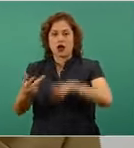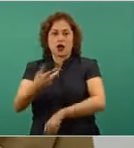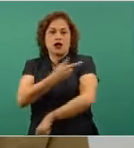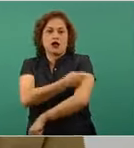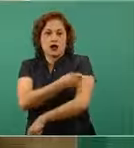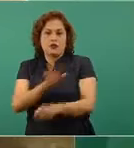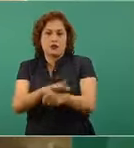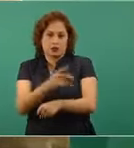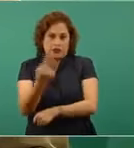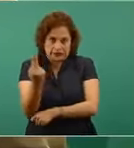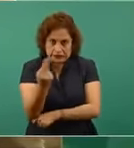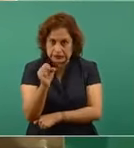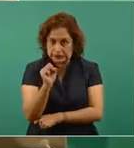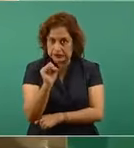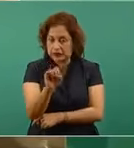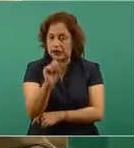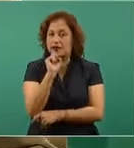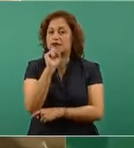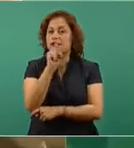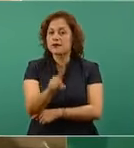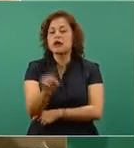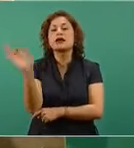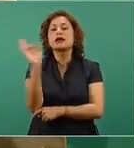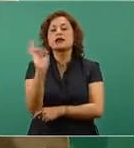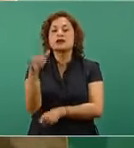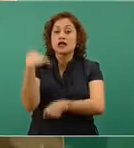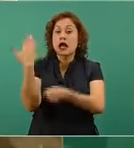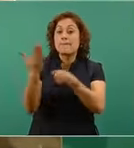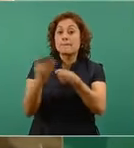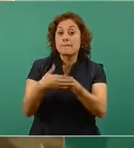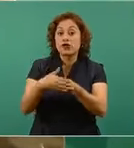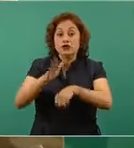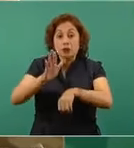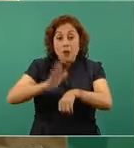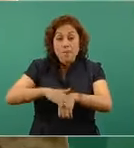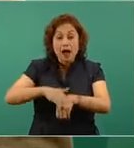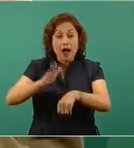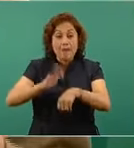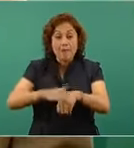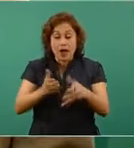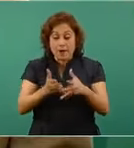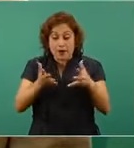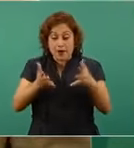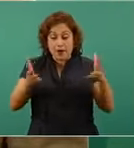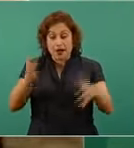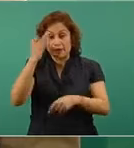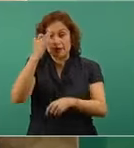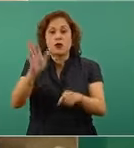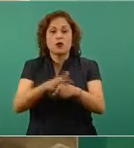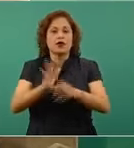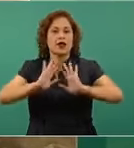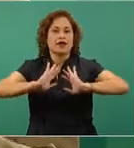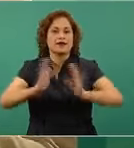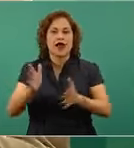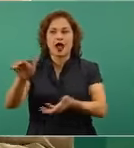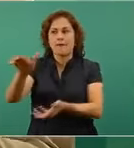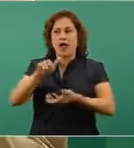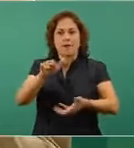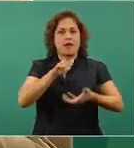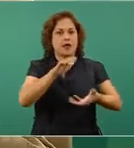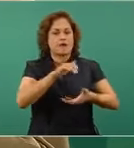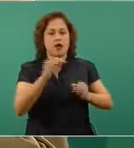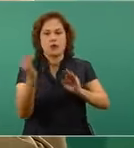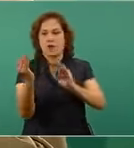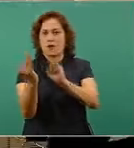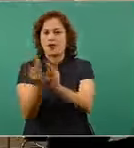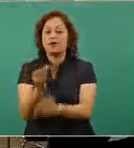muchos de estos, cuando tengamos esta necesidad, que ya es una necesidad de incrementar la velocidad porque están llegando más vacunas, seguramente, y por